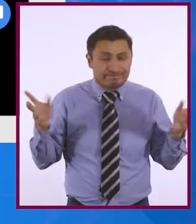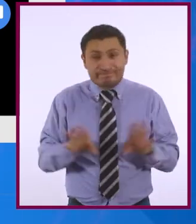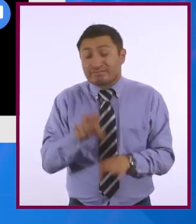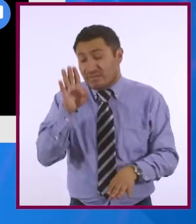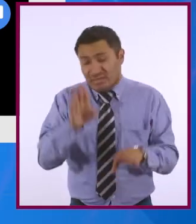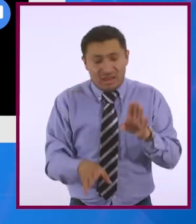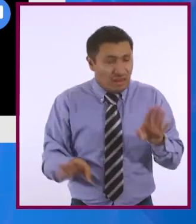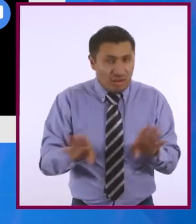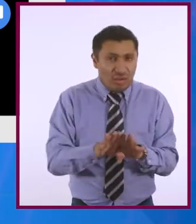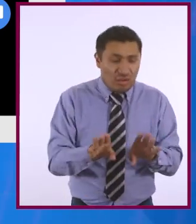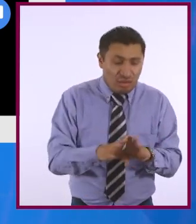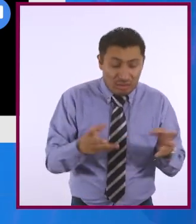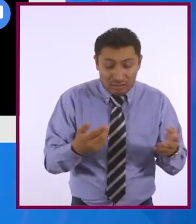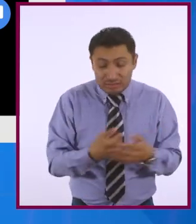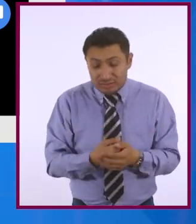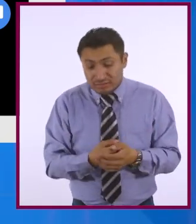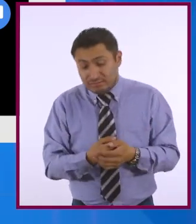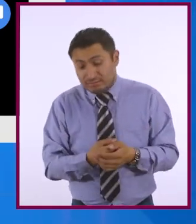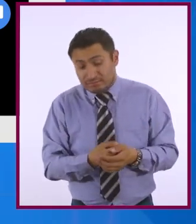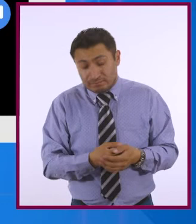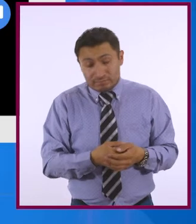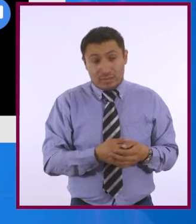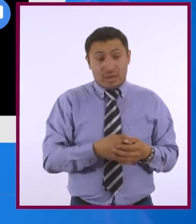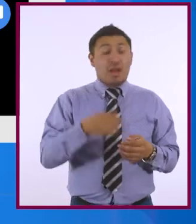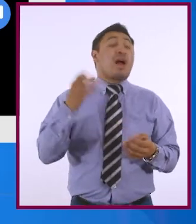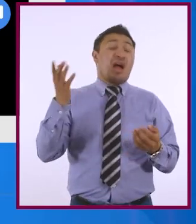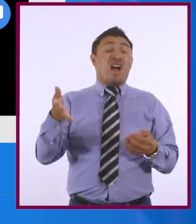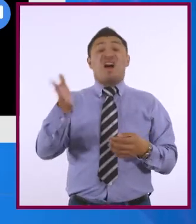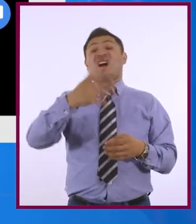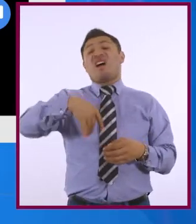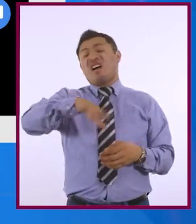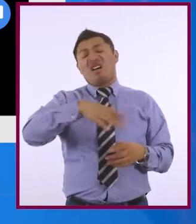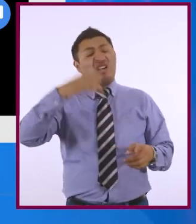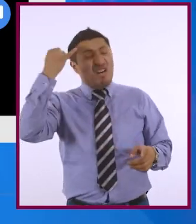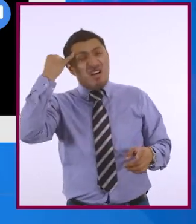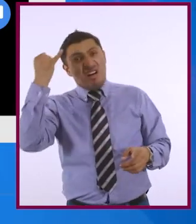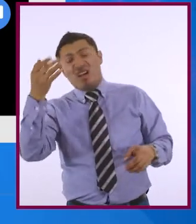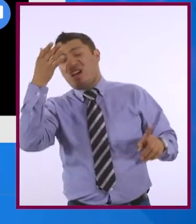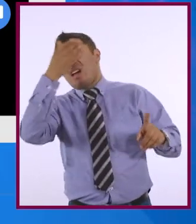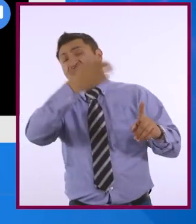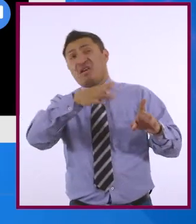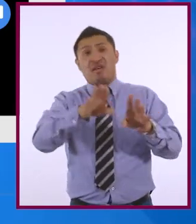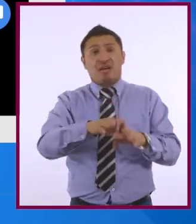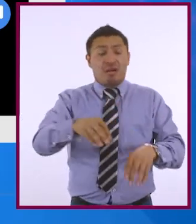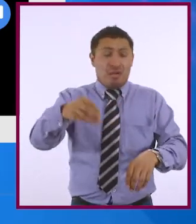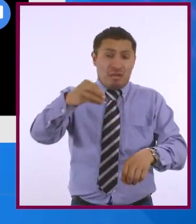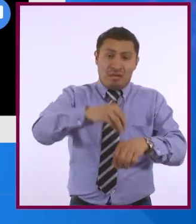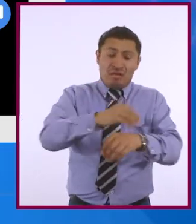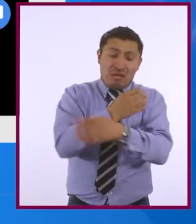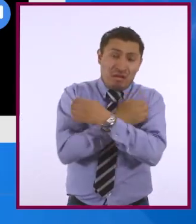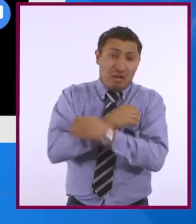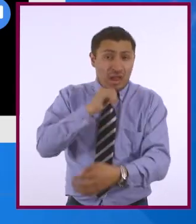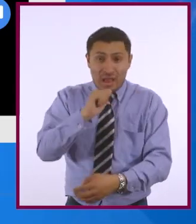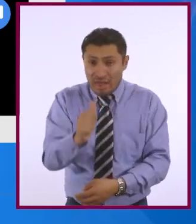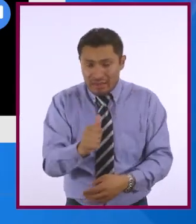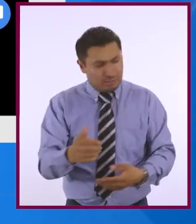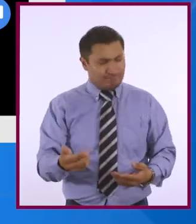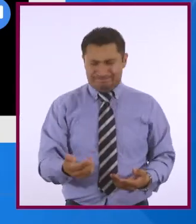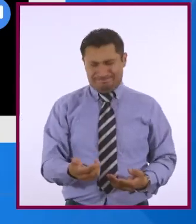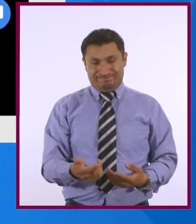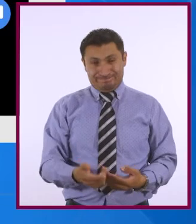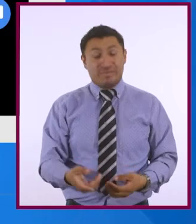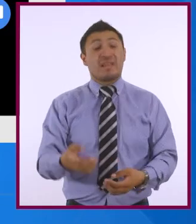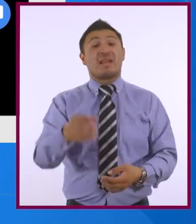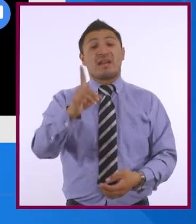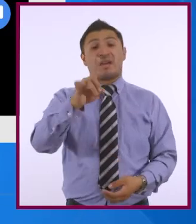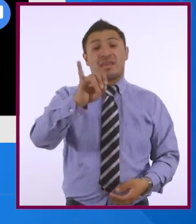Muchas veces se entiende que lo que se está buscando es, no sé, nada de disciplina, ¿no? Y para nada, la